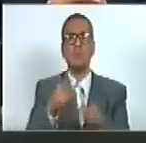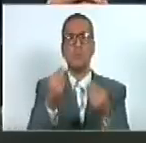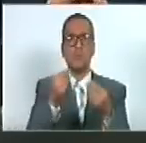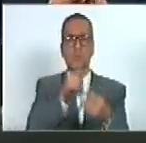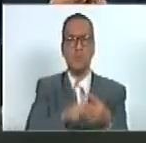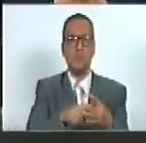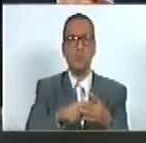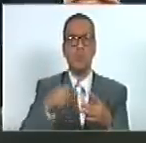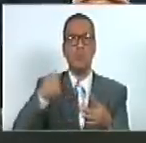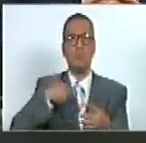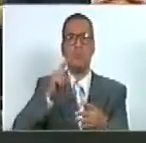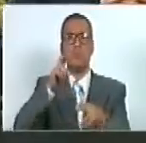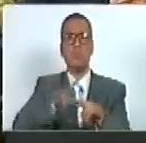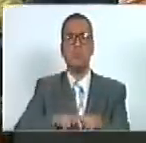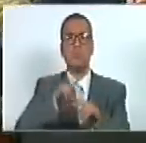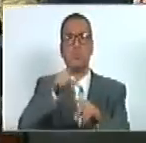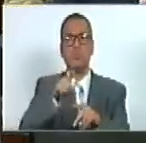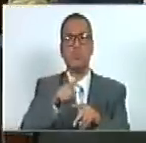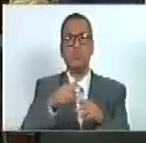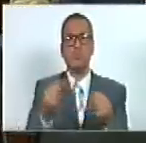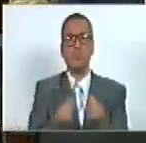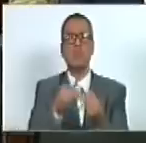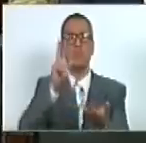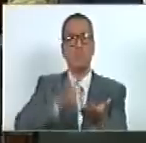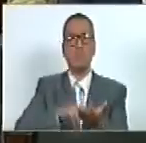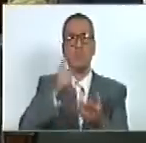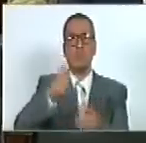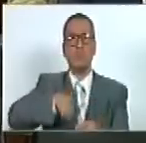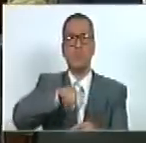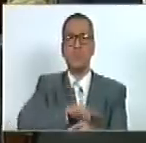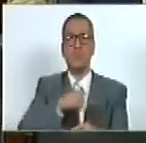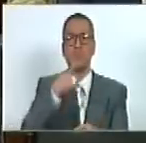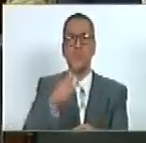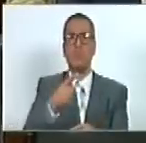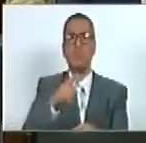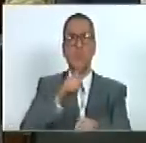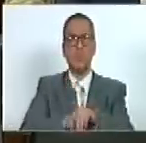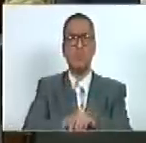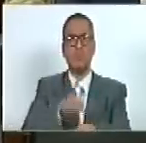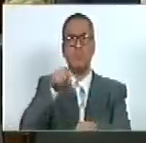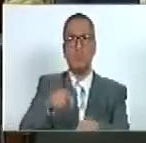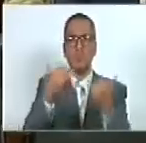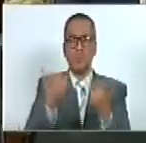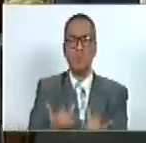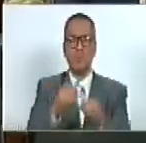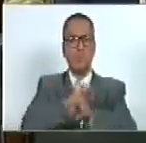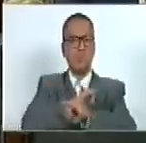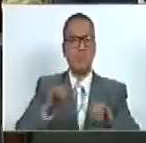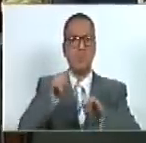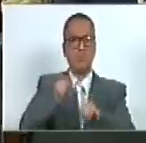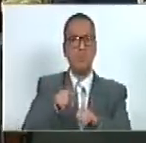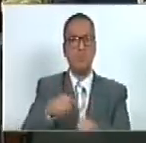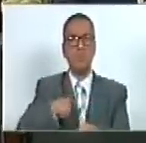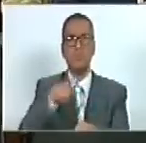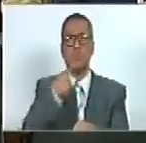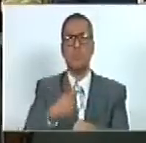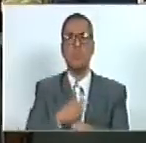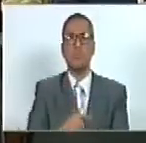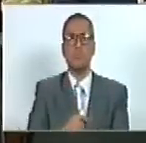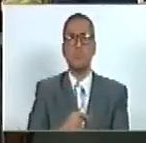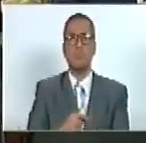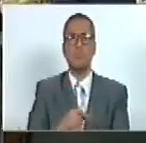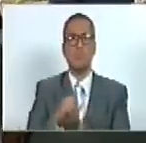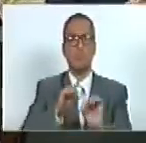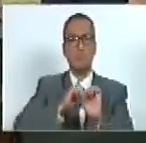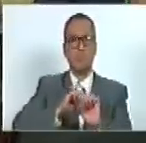ellos terminan sentándose en mesa y convalidándolo. Nosotros decimos, es el momento de decir, ya basta. Con eso, señores, ni a